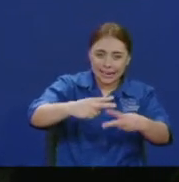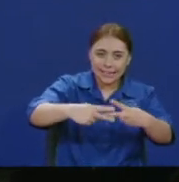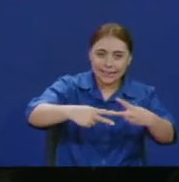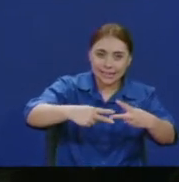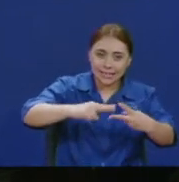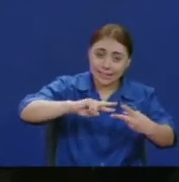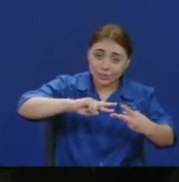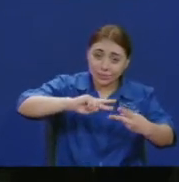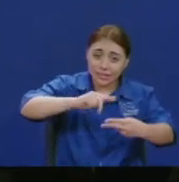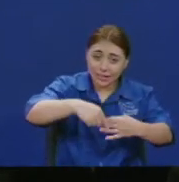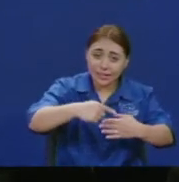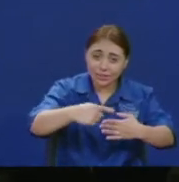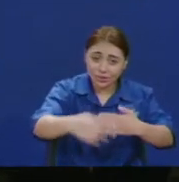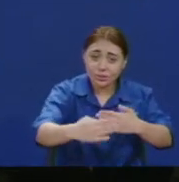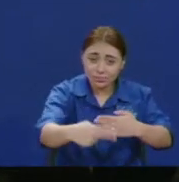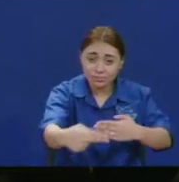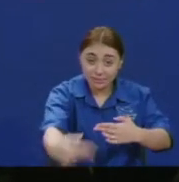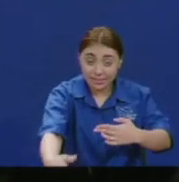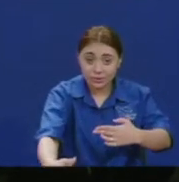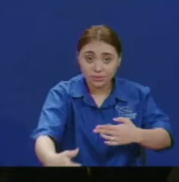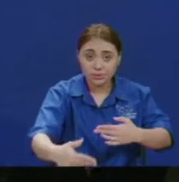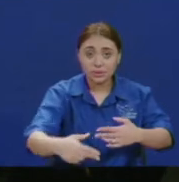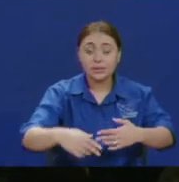Nosotros no somos el resultado. Mire, por favor,